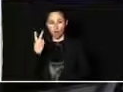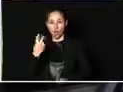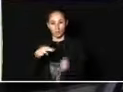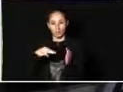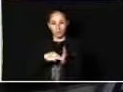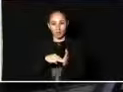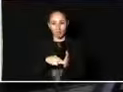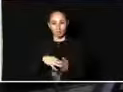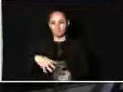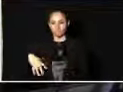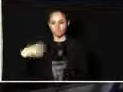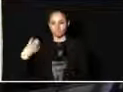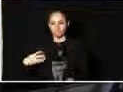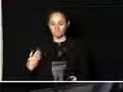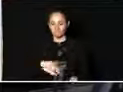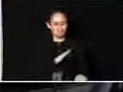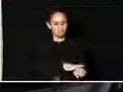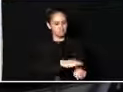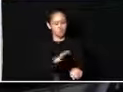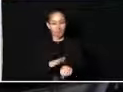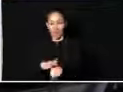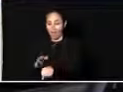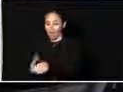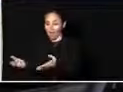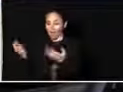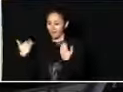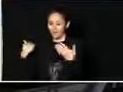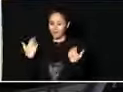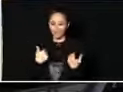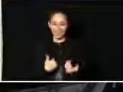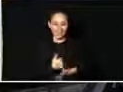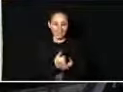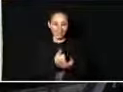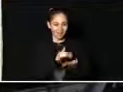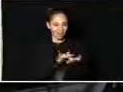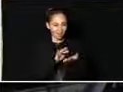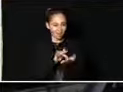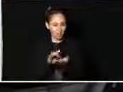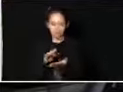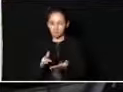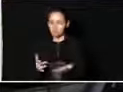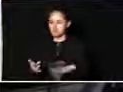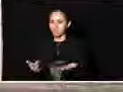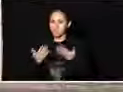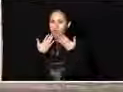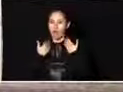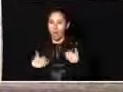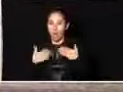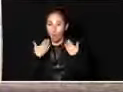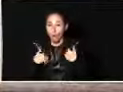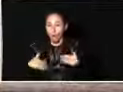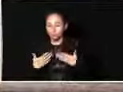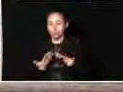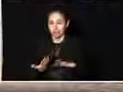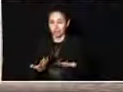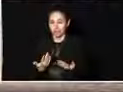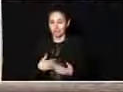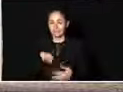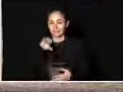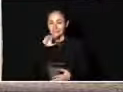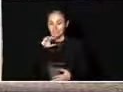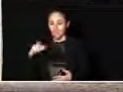un total de 240 millones de pesos destinados para el desarrollo de proyectos de infraestructura científica